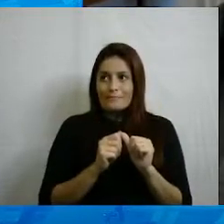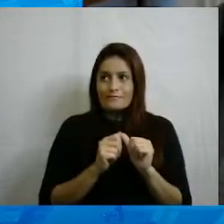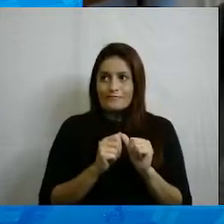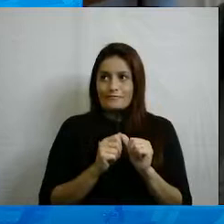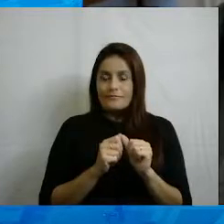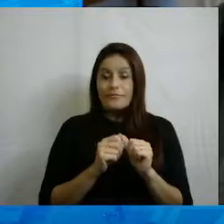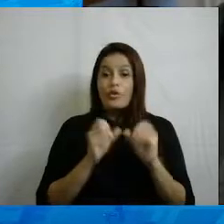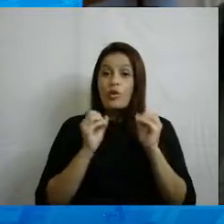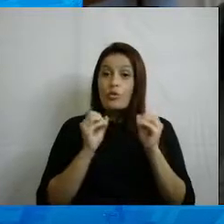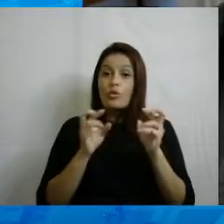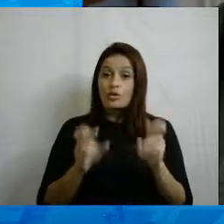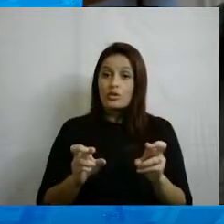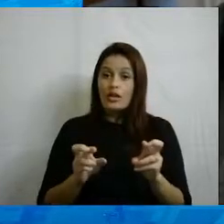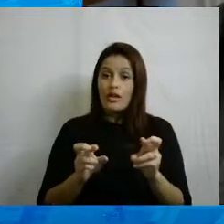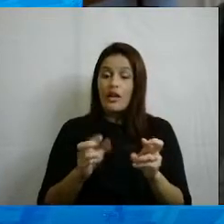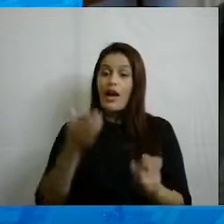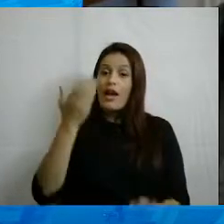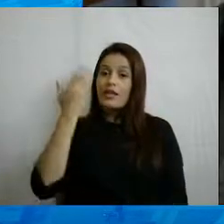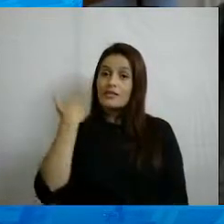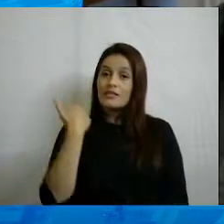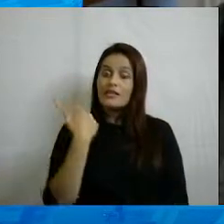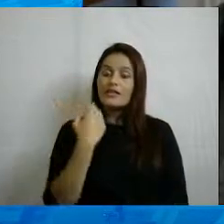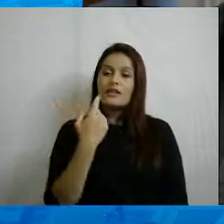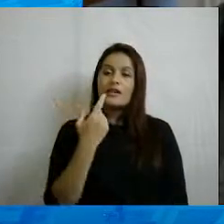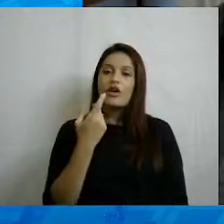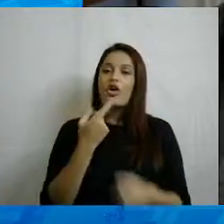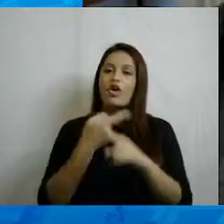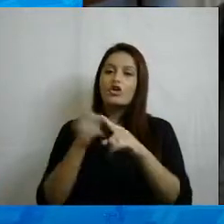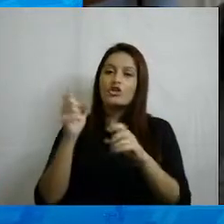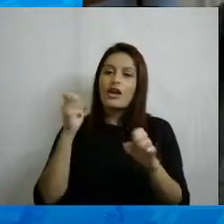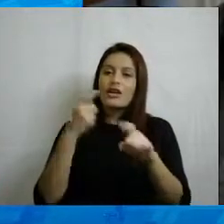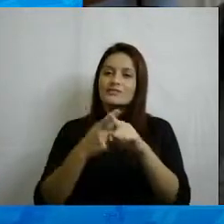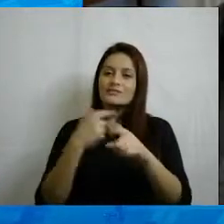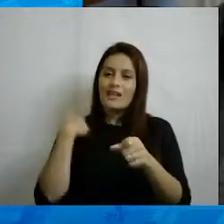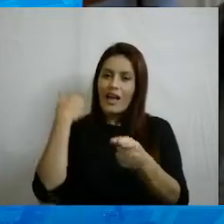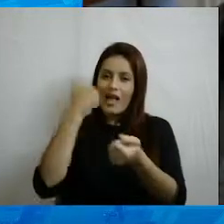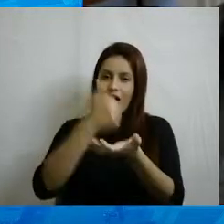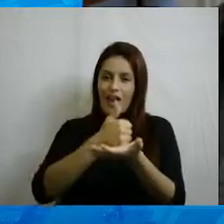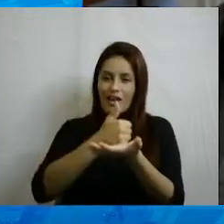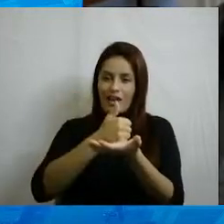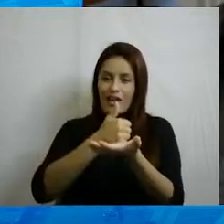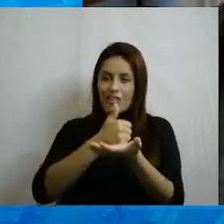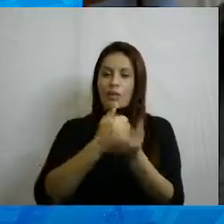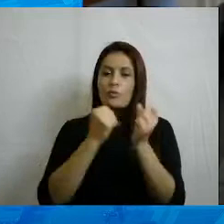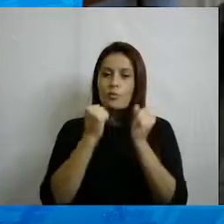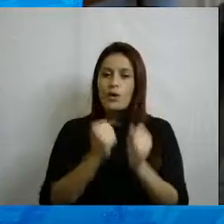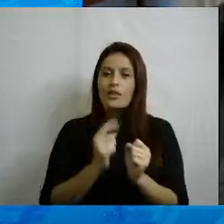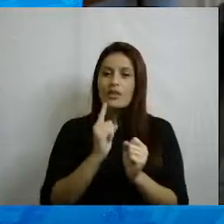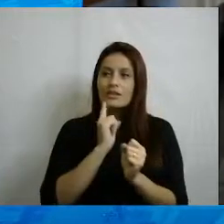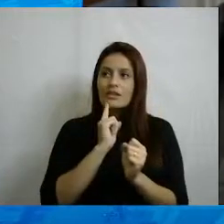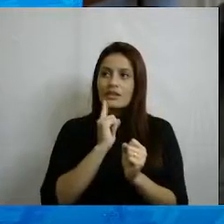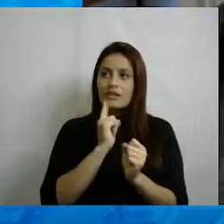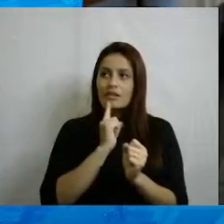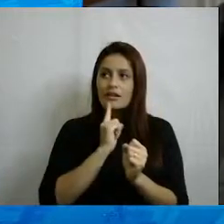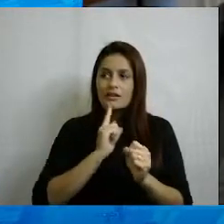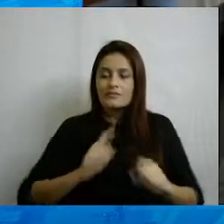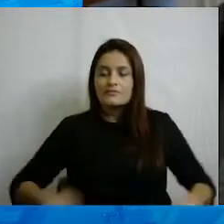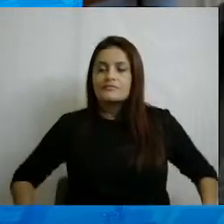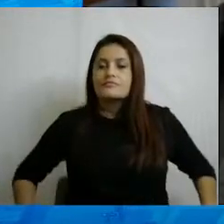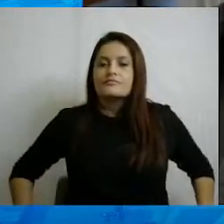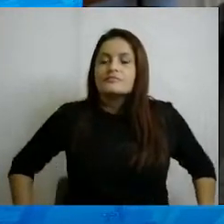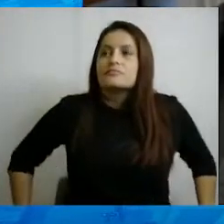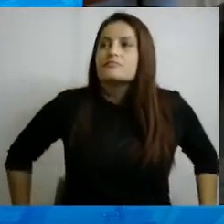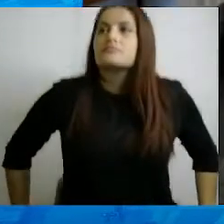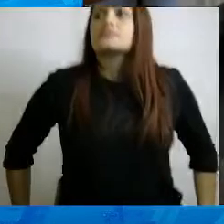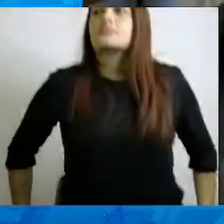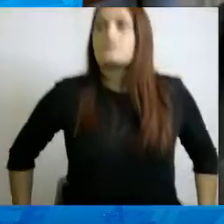la oportunidad cuando estuvo el alcalde Bebagüe. Yo le pregunté caso yo podía tener mi negocio propio como cualquier persona